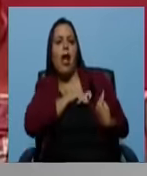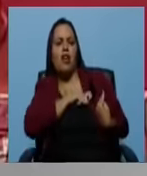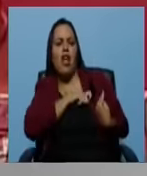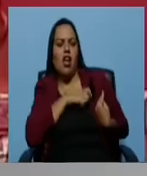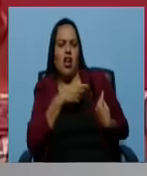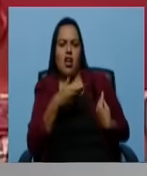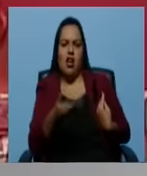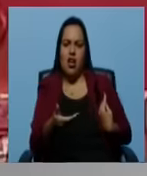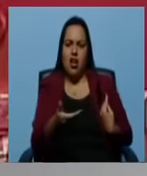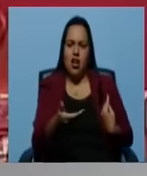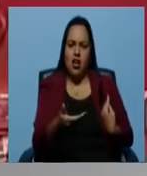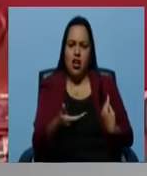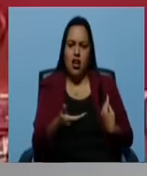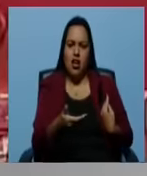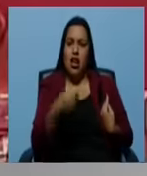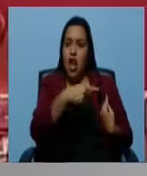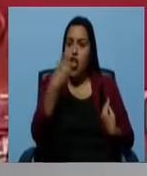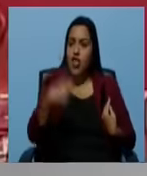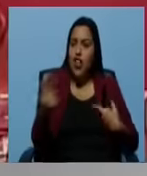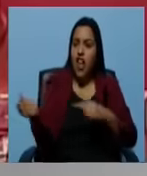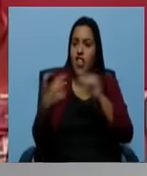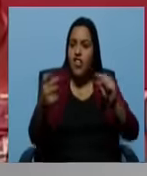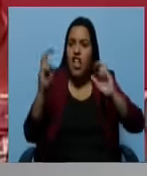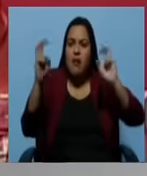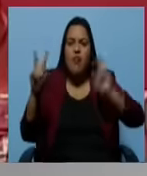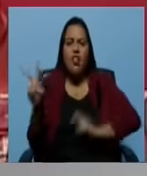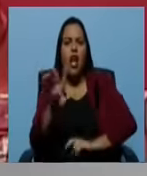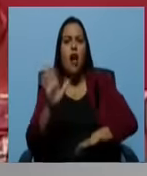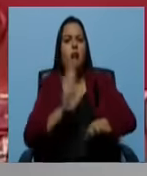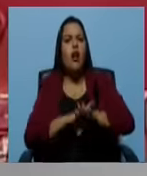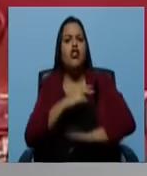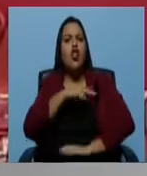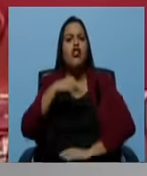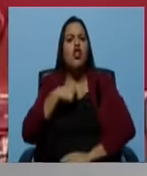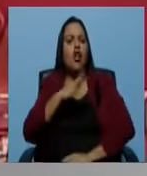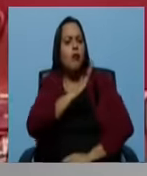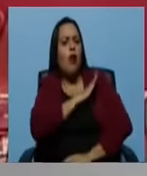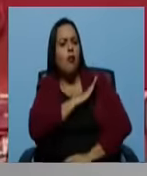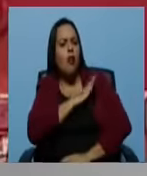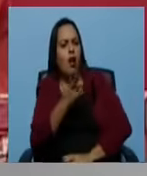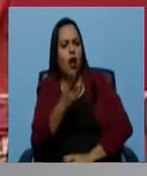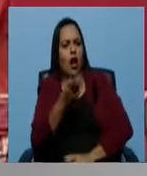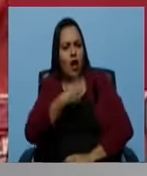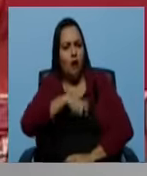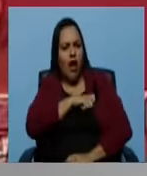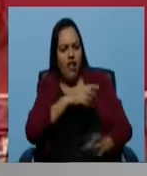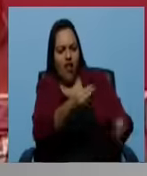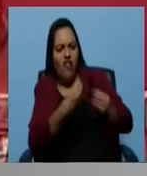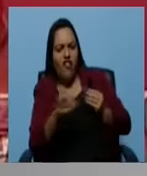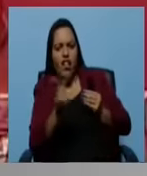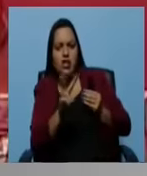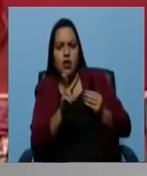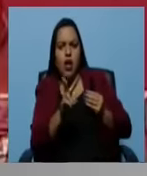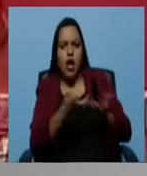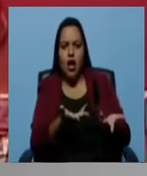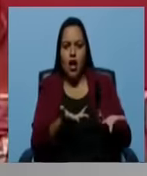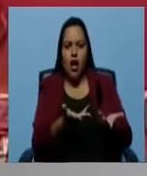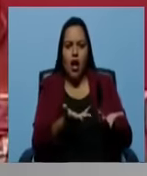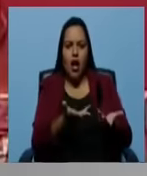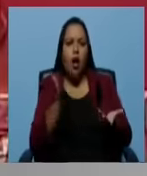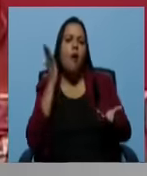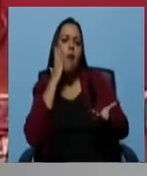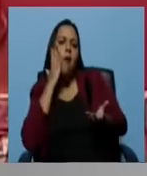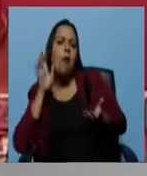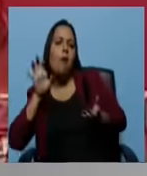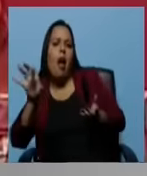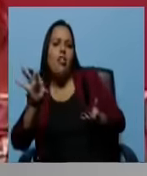Sí, que ellos tenían que discutir el tema de Venezuela porque nosotros le pertenecíamos, pero ellos eran la madre patria